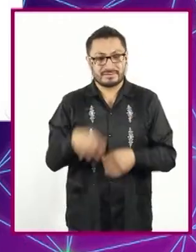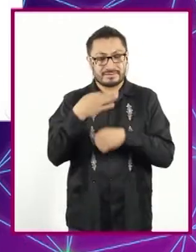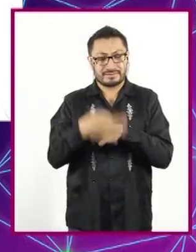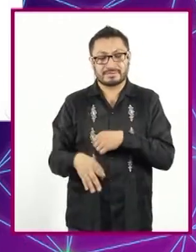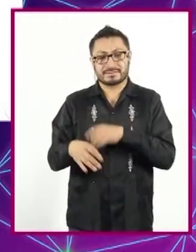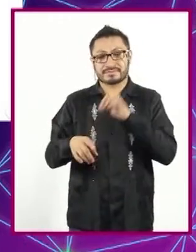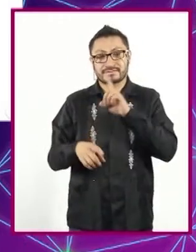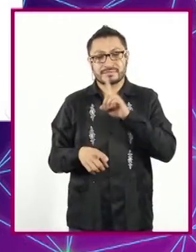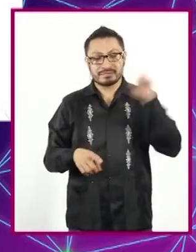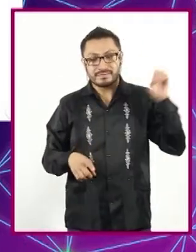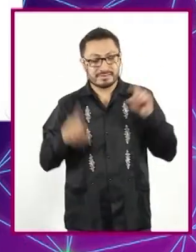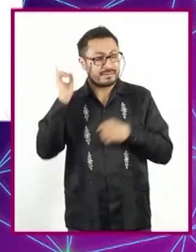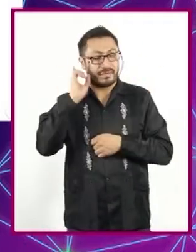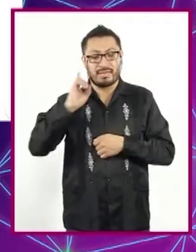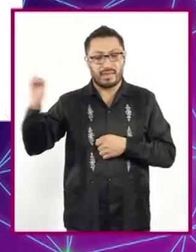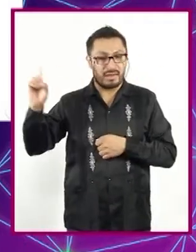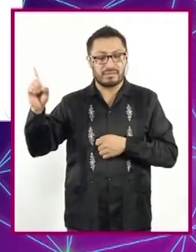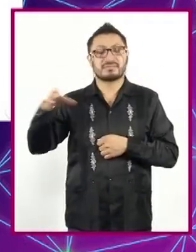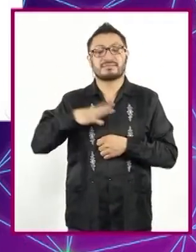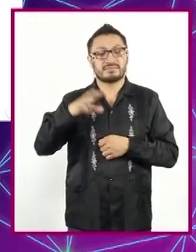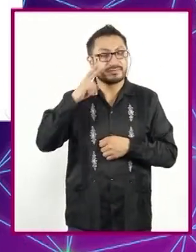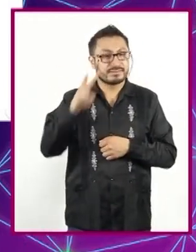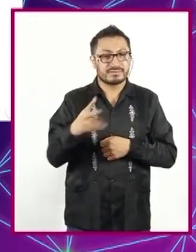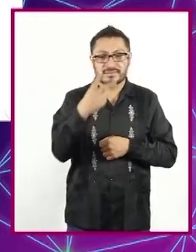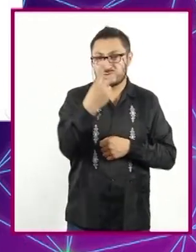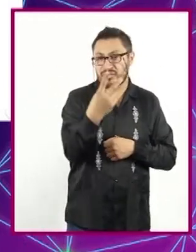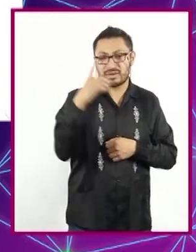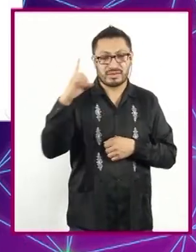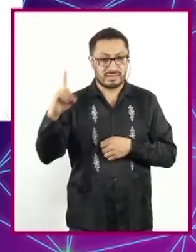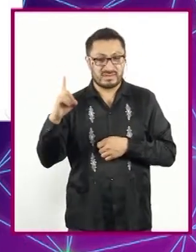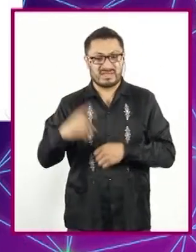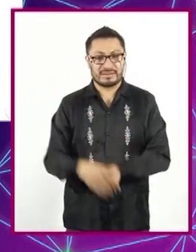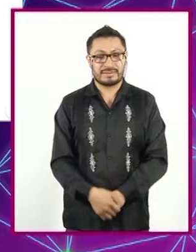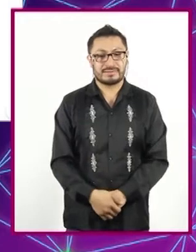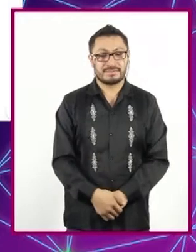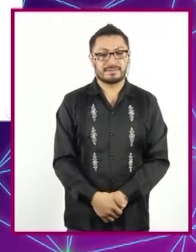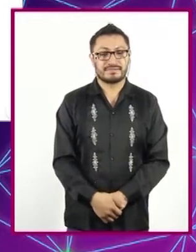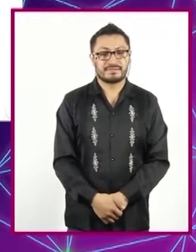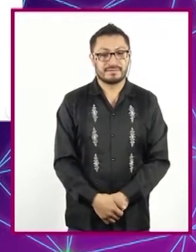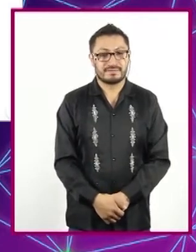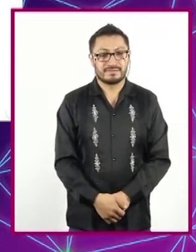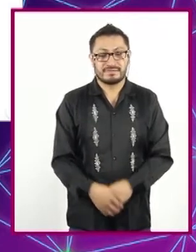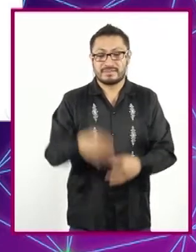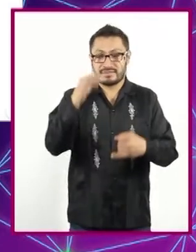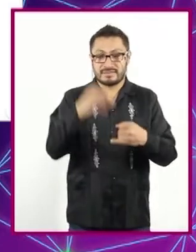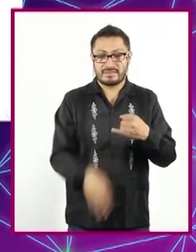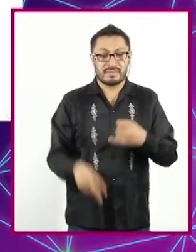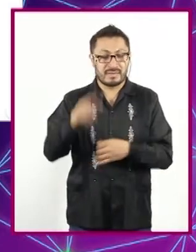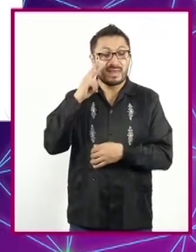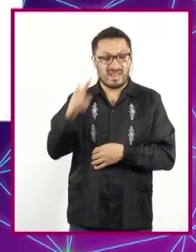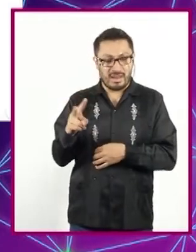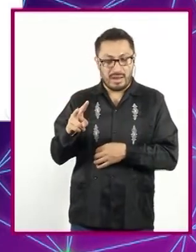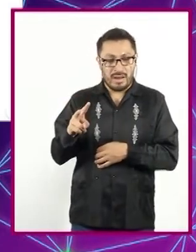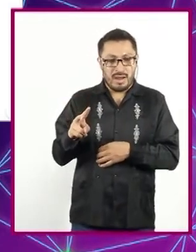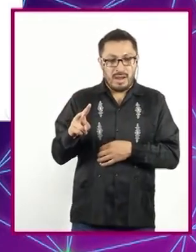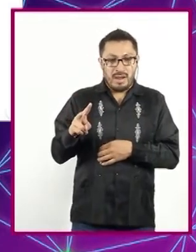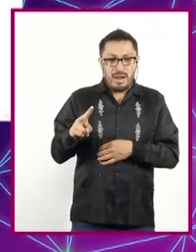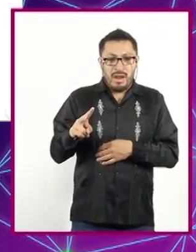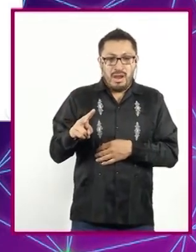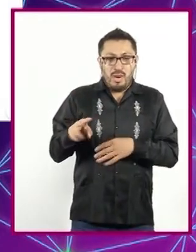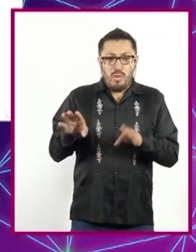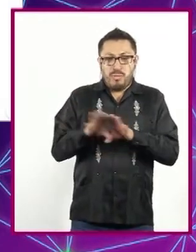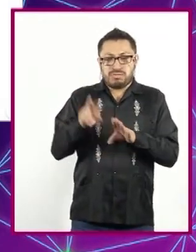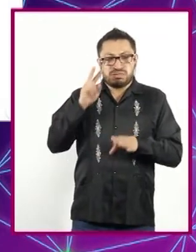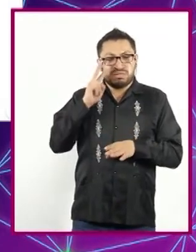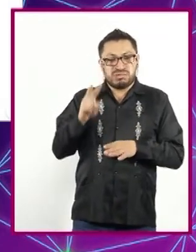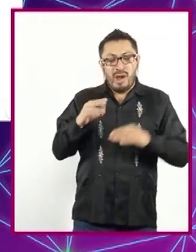derecho se tiene el corte visto en 2 dimensiones. Finalmente, con la vista lateral del cilindro se observa